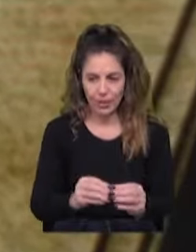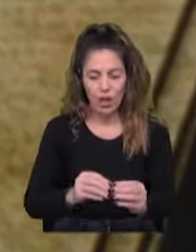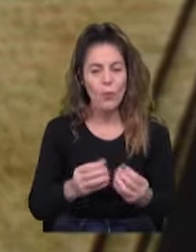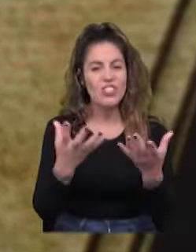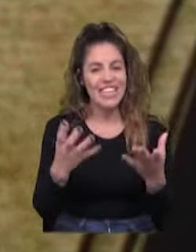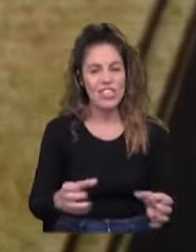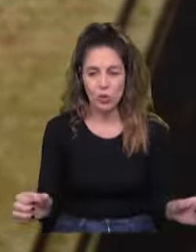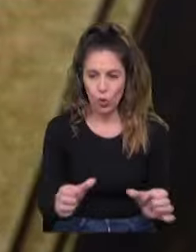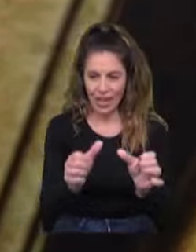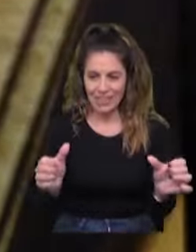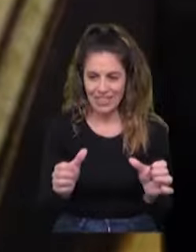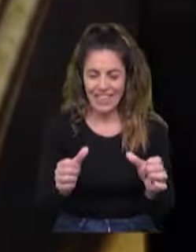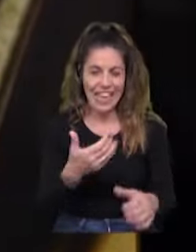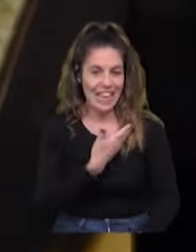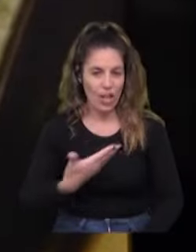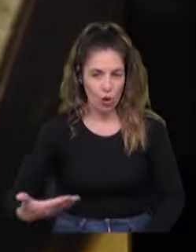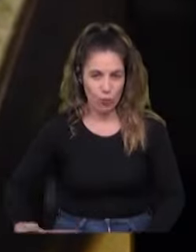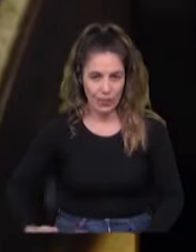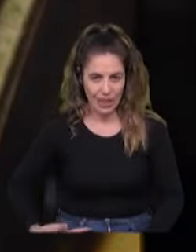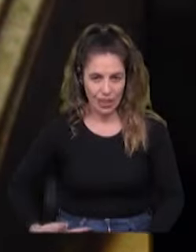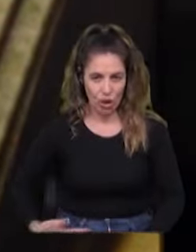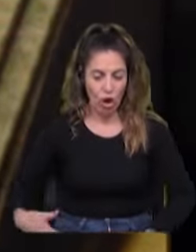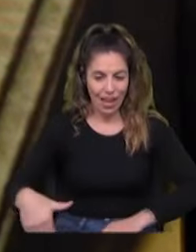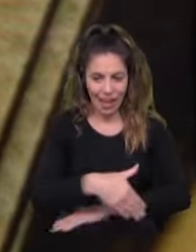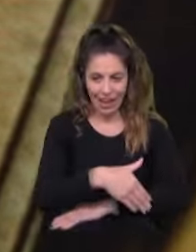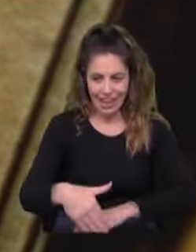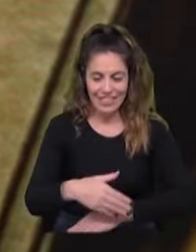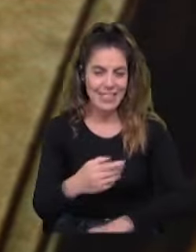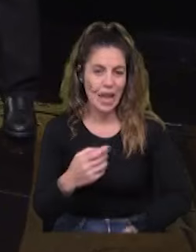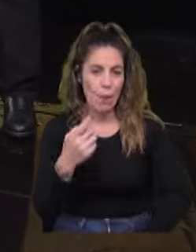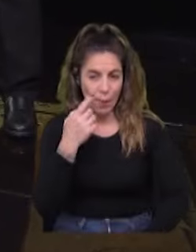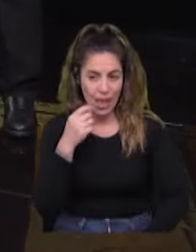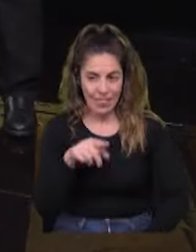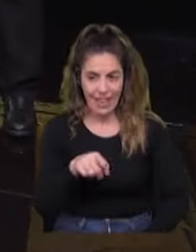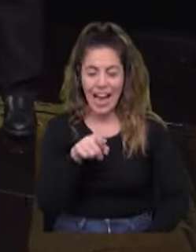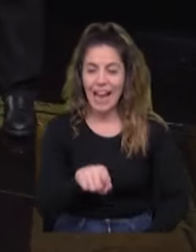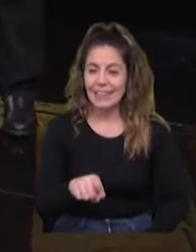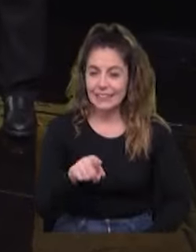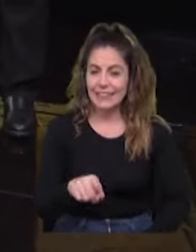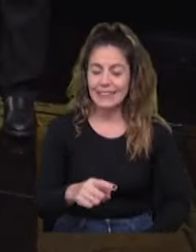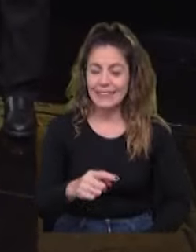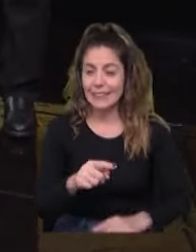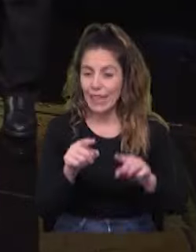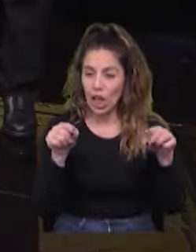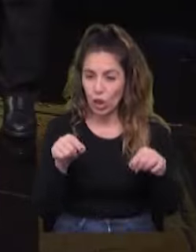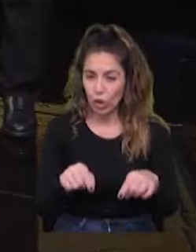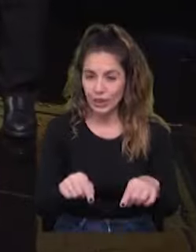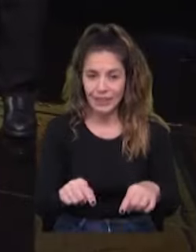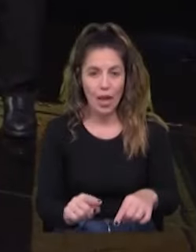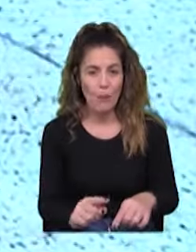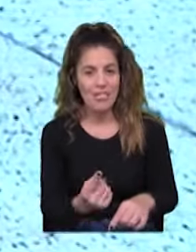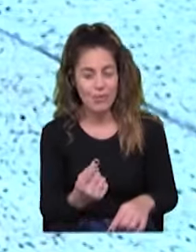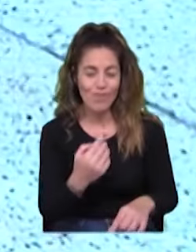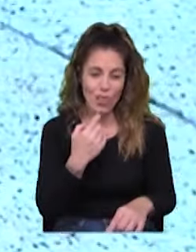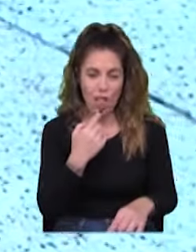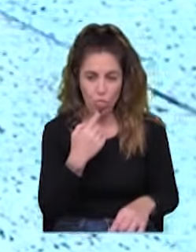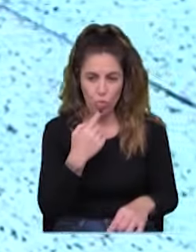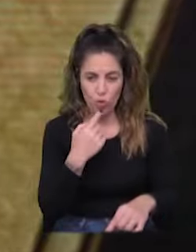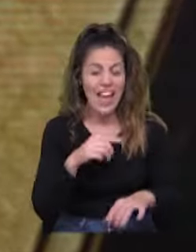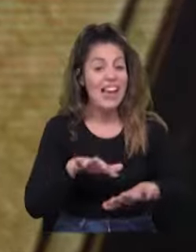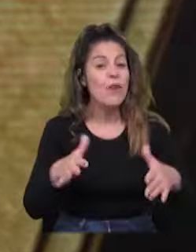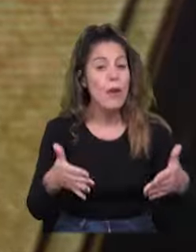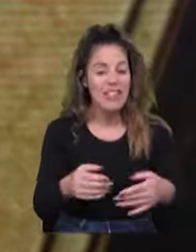intentado hacer en el gobierno de la calle padre y ahí tenemos la incógnita que mantenemos desde el principio la incertidumbre claro qué